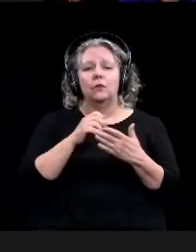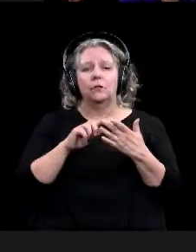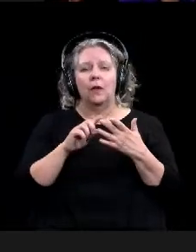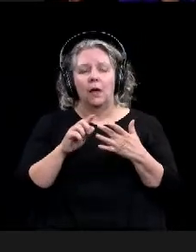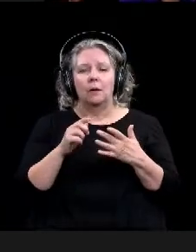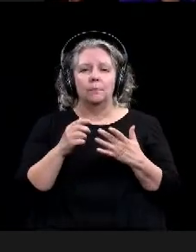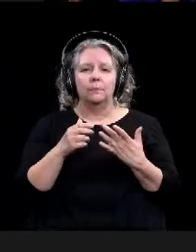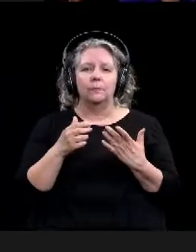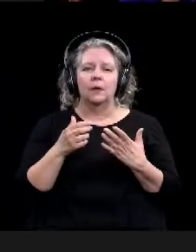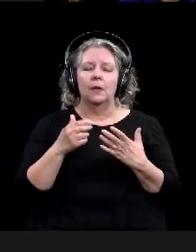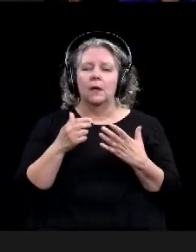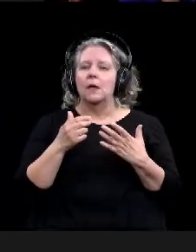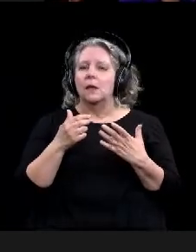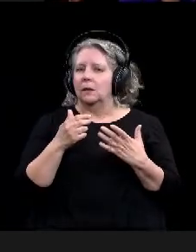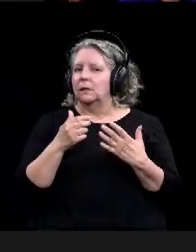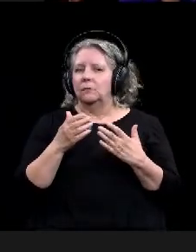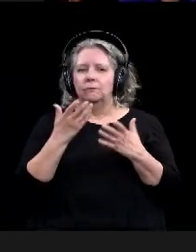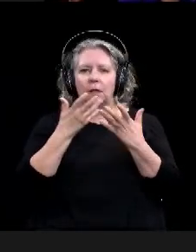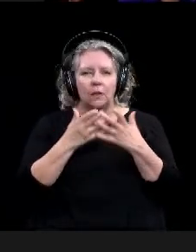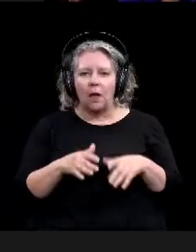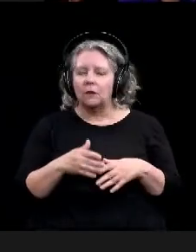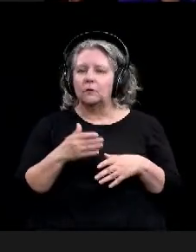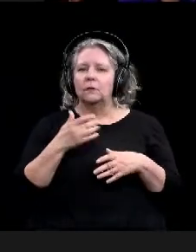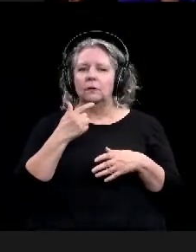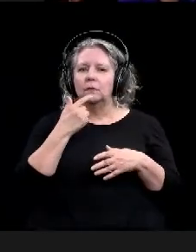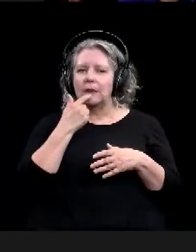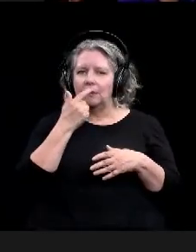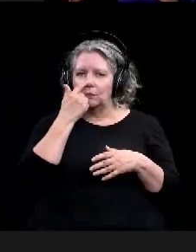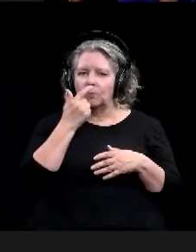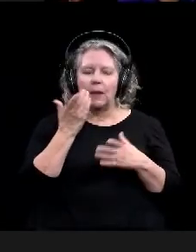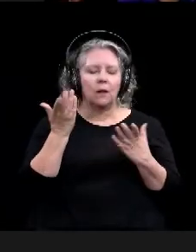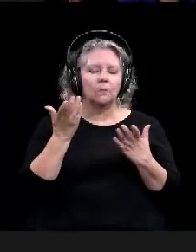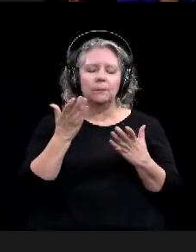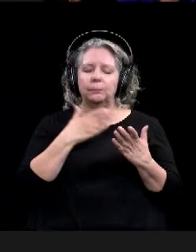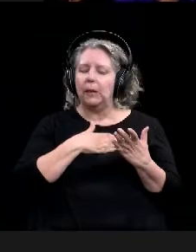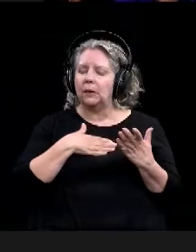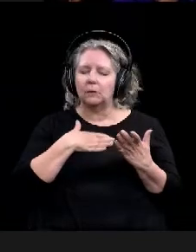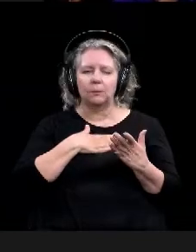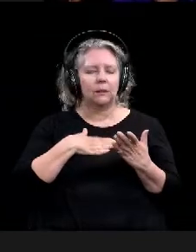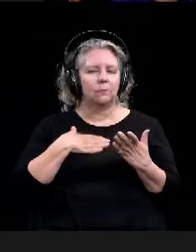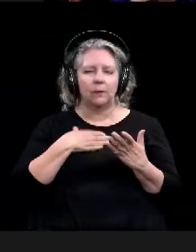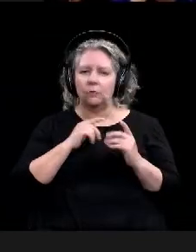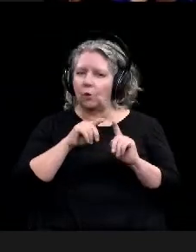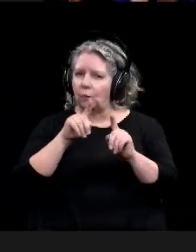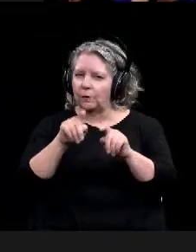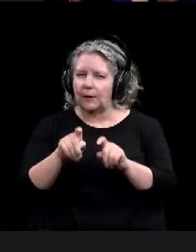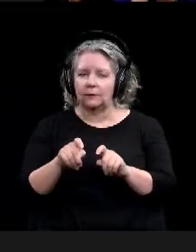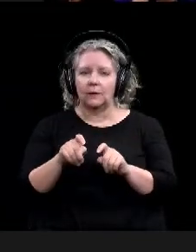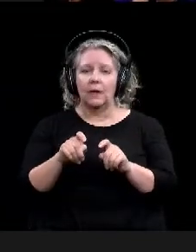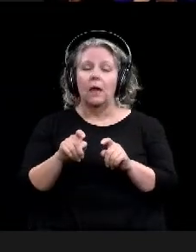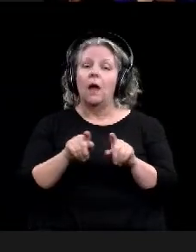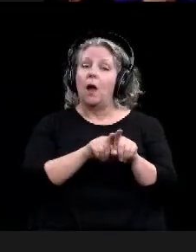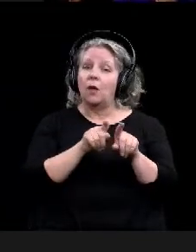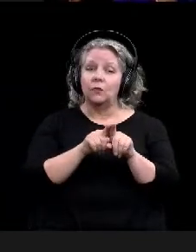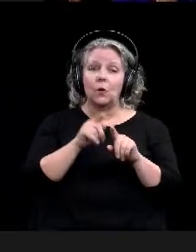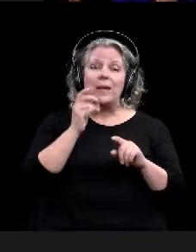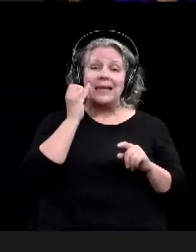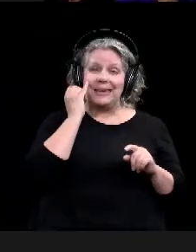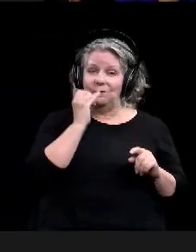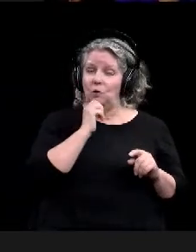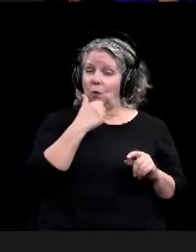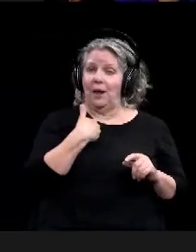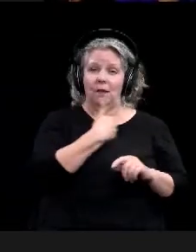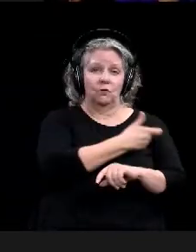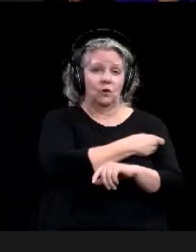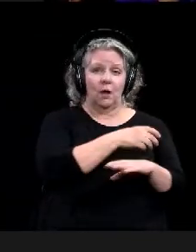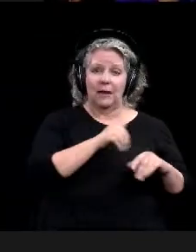que no vuelan o el olfato el sabor se va así y saben que es estuvieron expuestos a